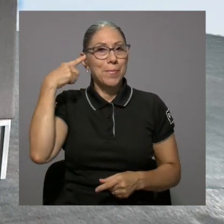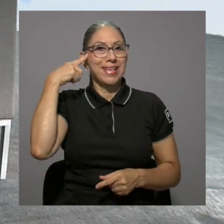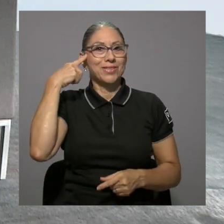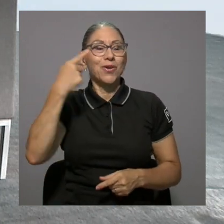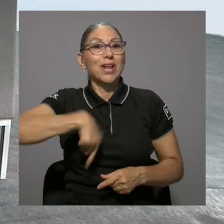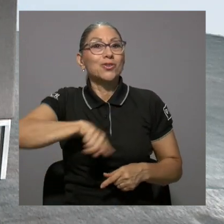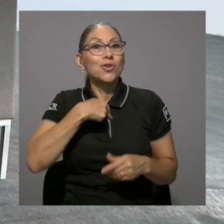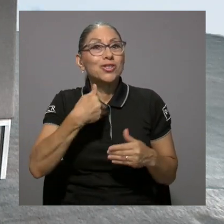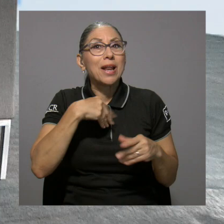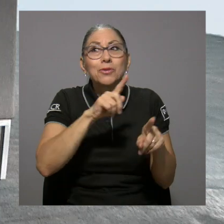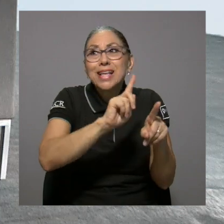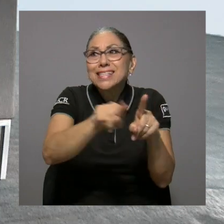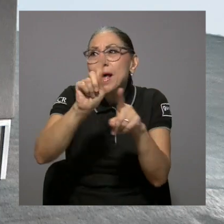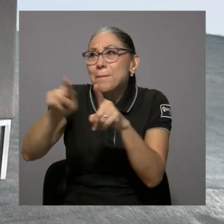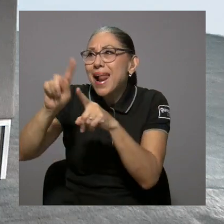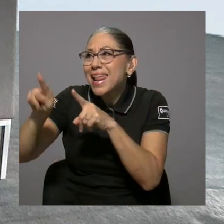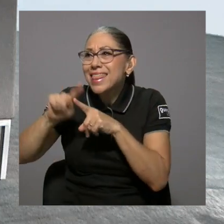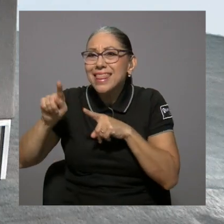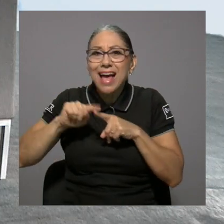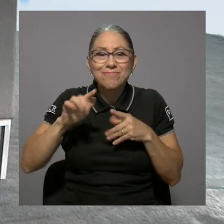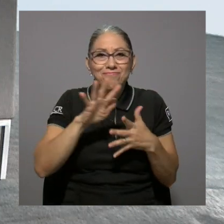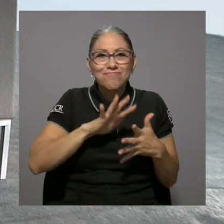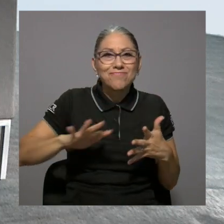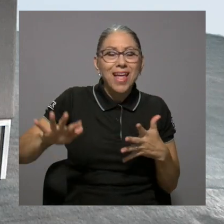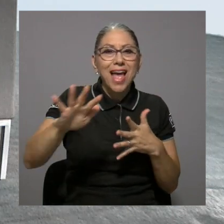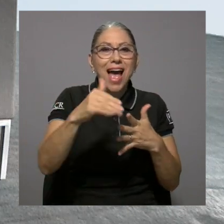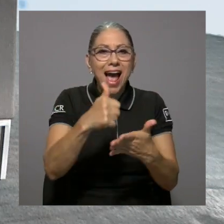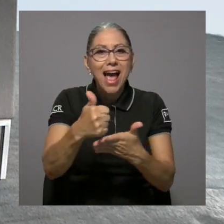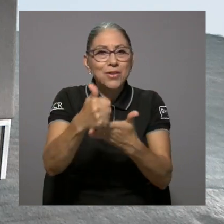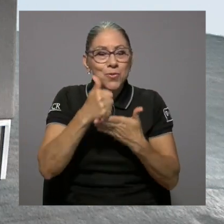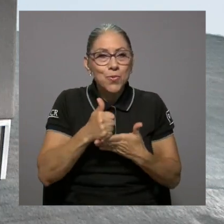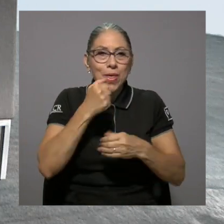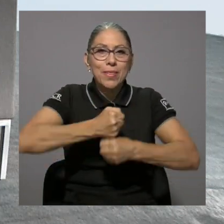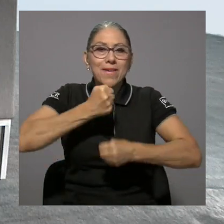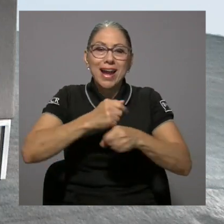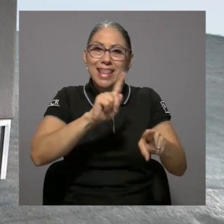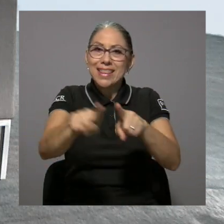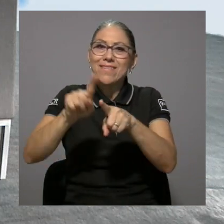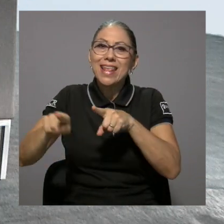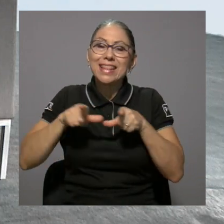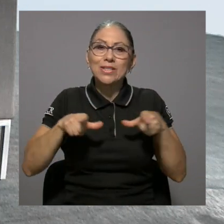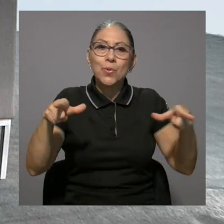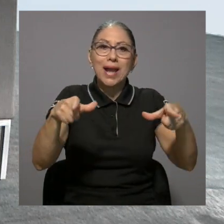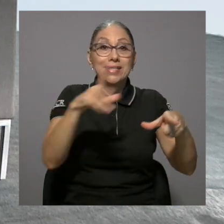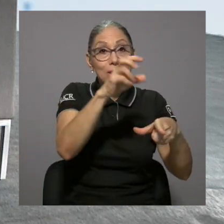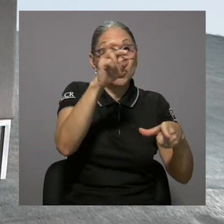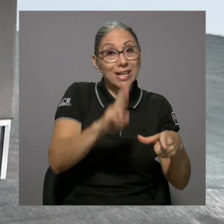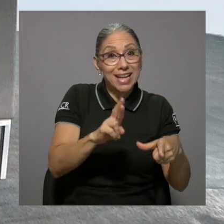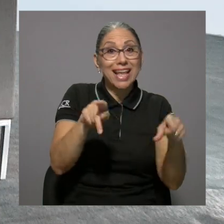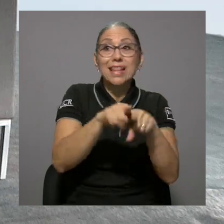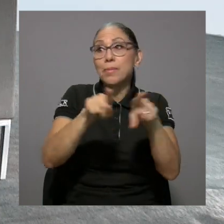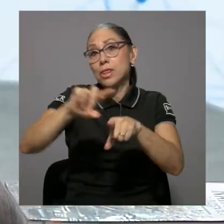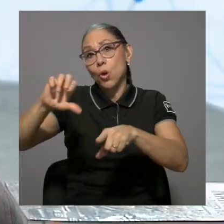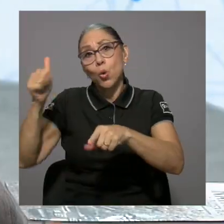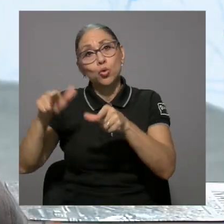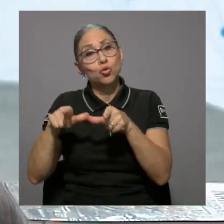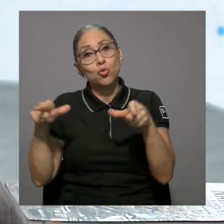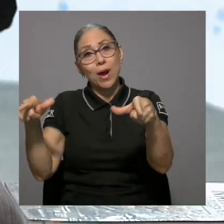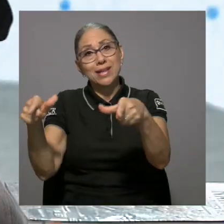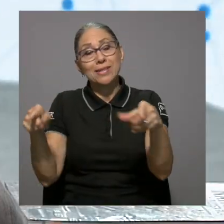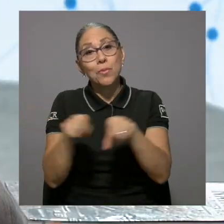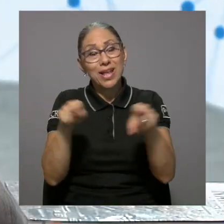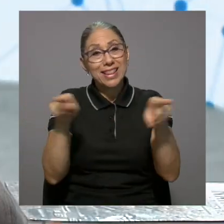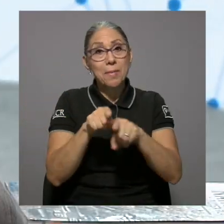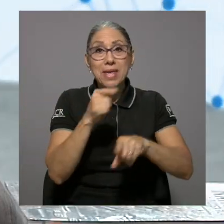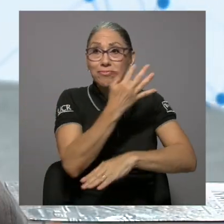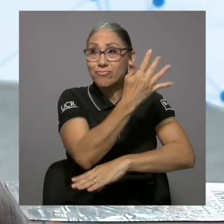esta paleta que tenemos pues ayuda a trabajar en diferentes contextos, tanto de Costa Rica como de otros lugares, porque también